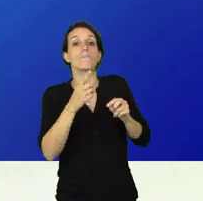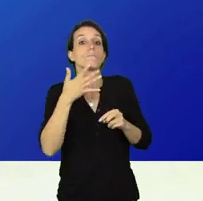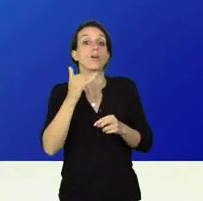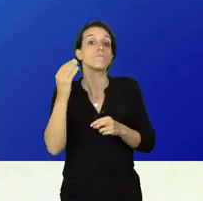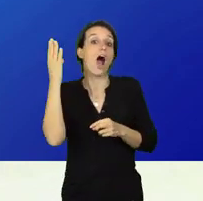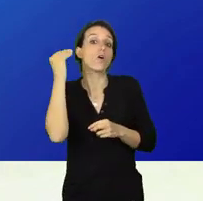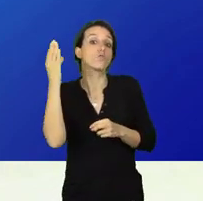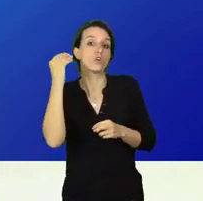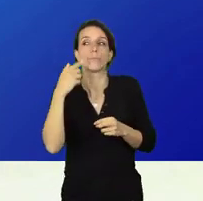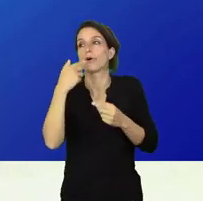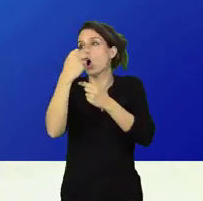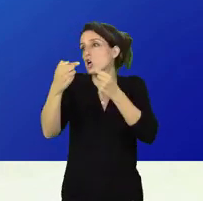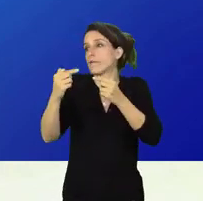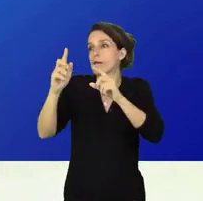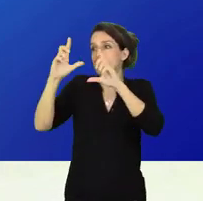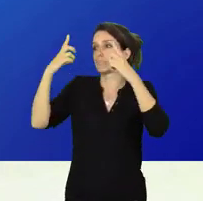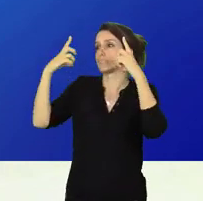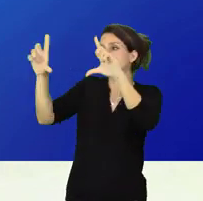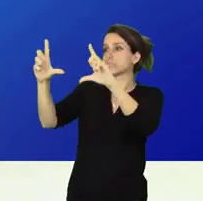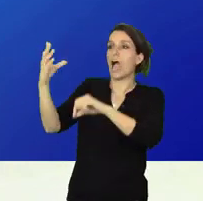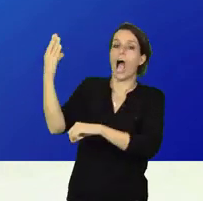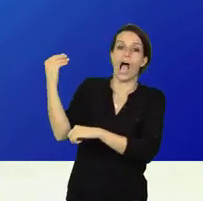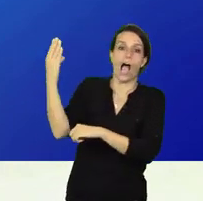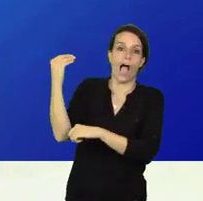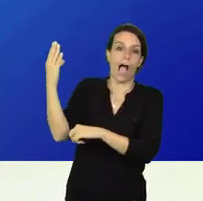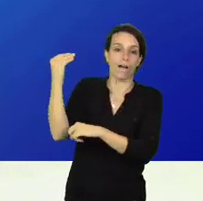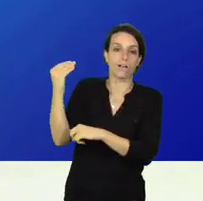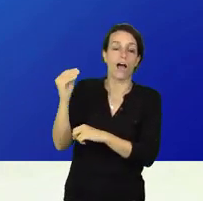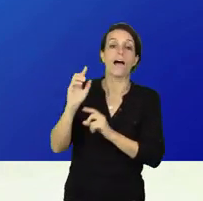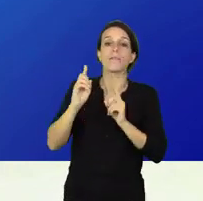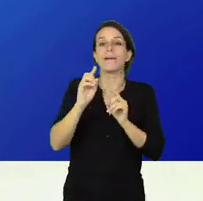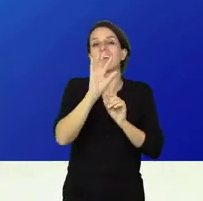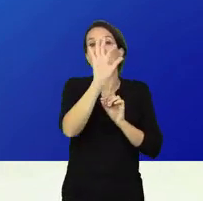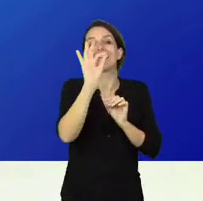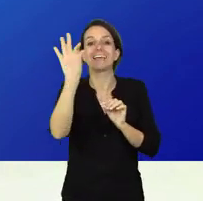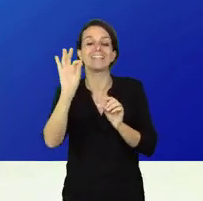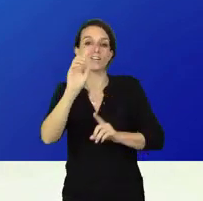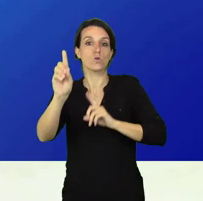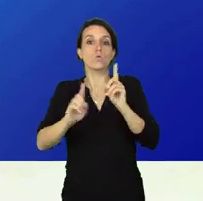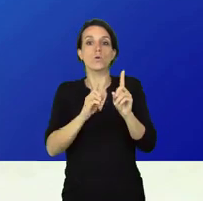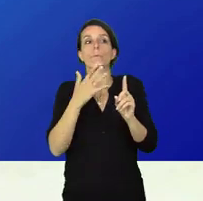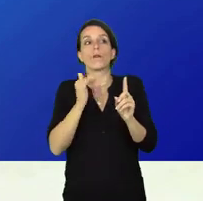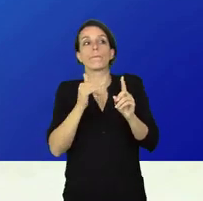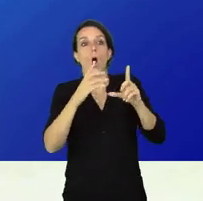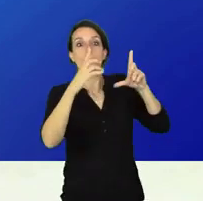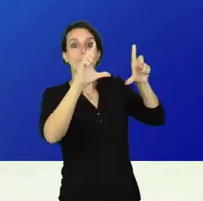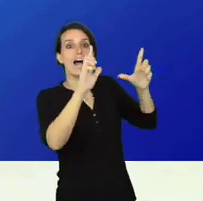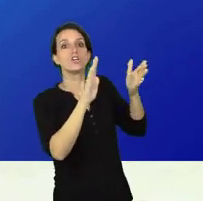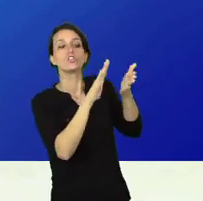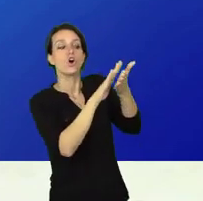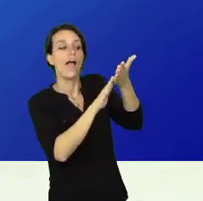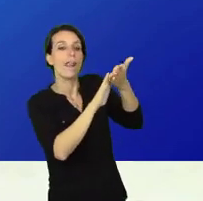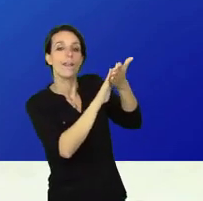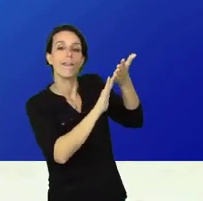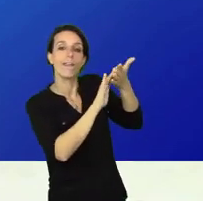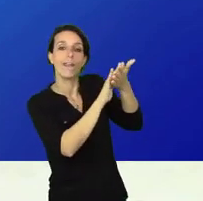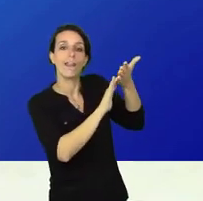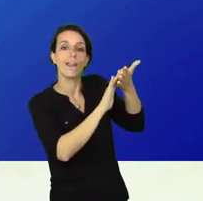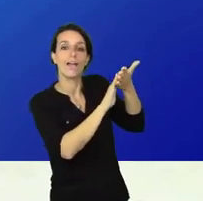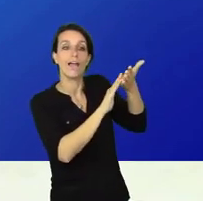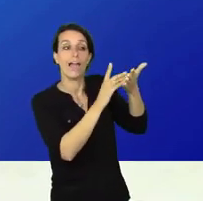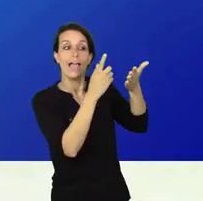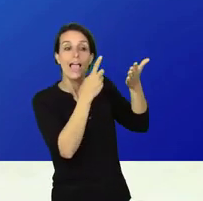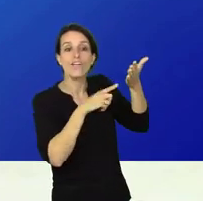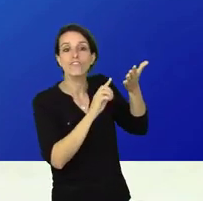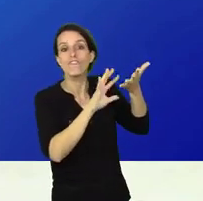una audiodescripción sobre esos objetos. Se seleccionaron objetos que a la vez eran posible tocarlos cuando uno iba al